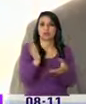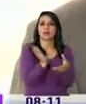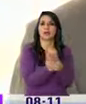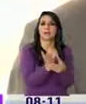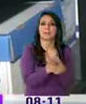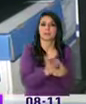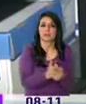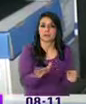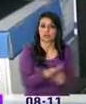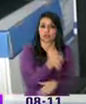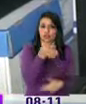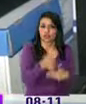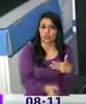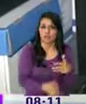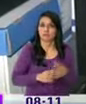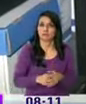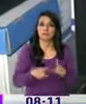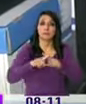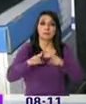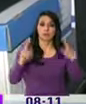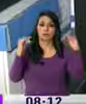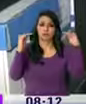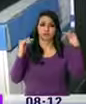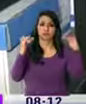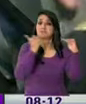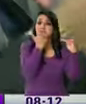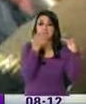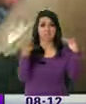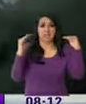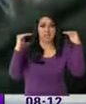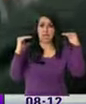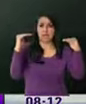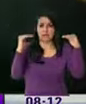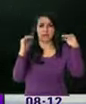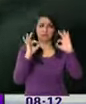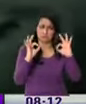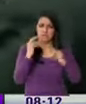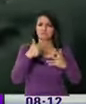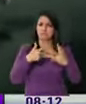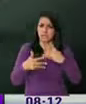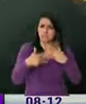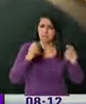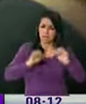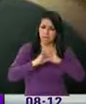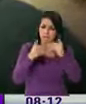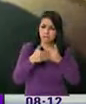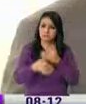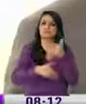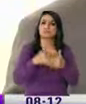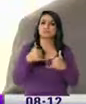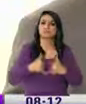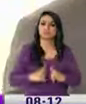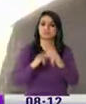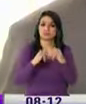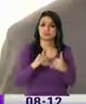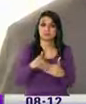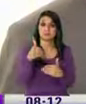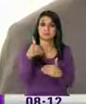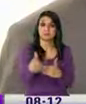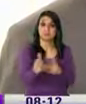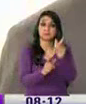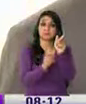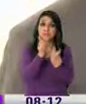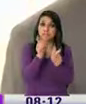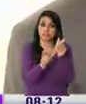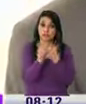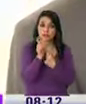carpetas totales. Por el contrario, de no encontrar margen de error como signo de transparencia, el proceso continuará. El siguiente paso es que las